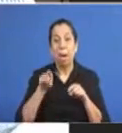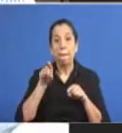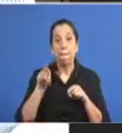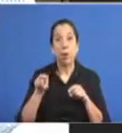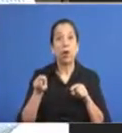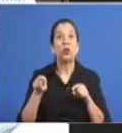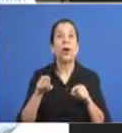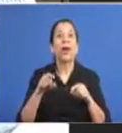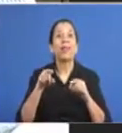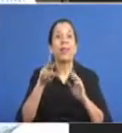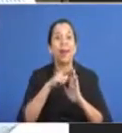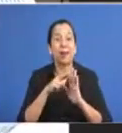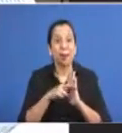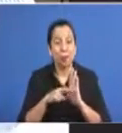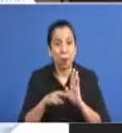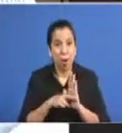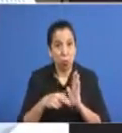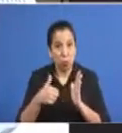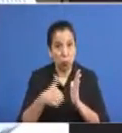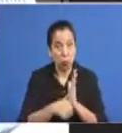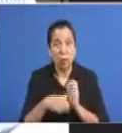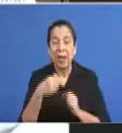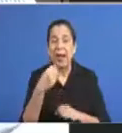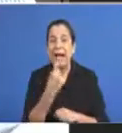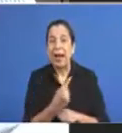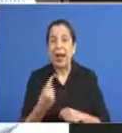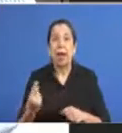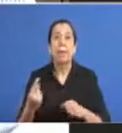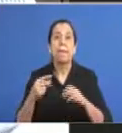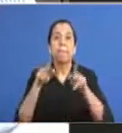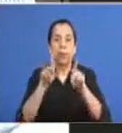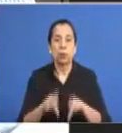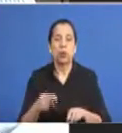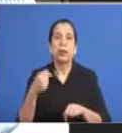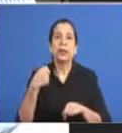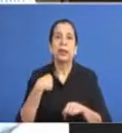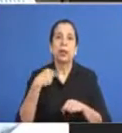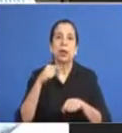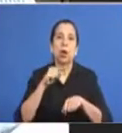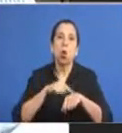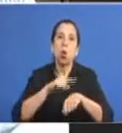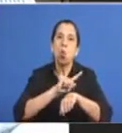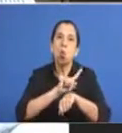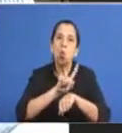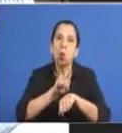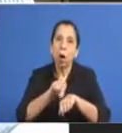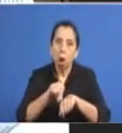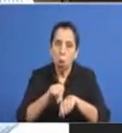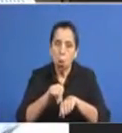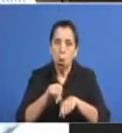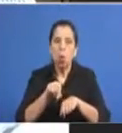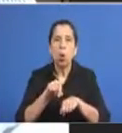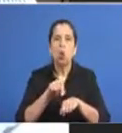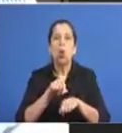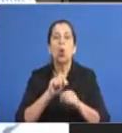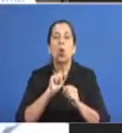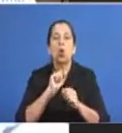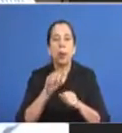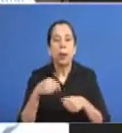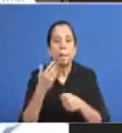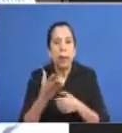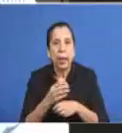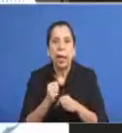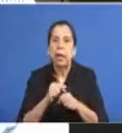cédula para circular. Cada persona tiene una hora para ser mandado, le dan media hora de tolerancia para